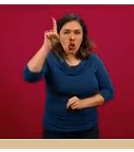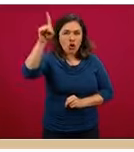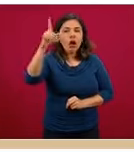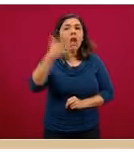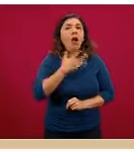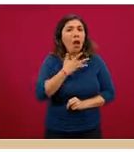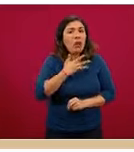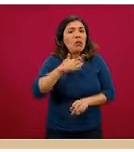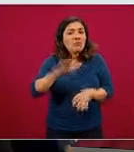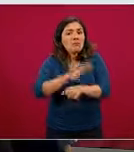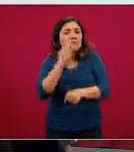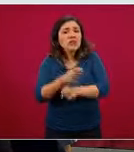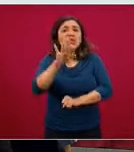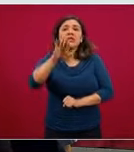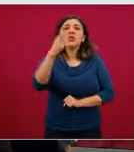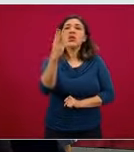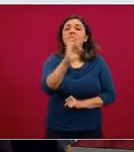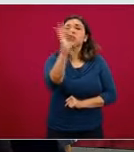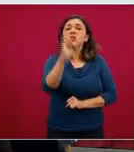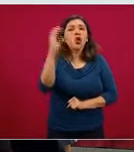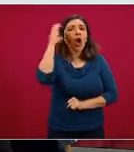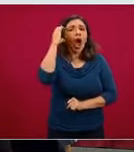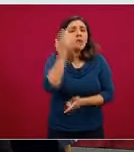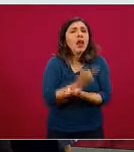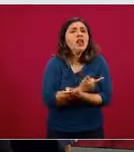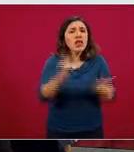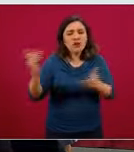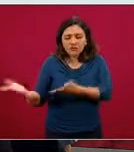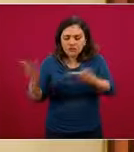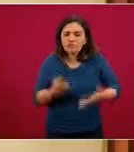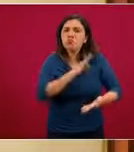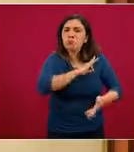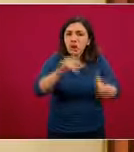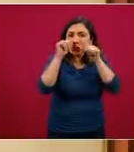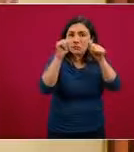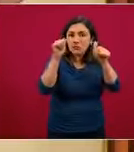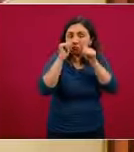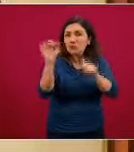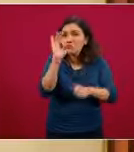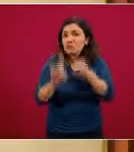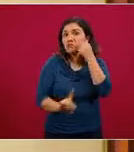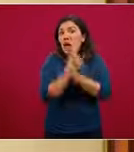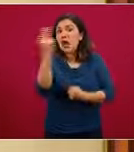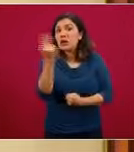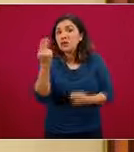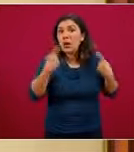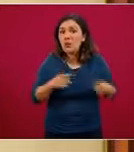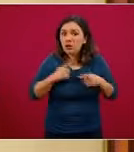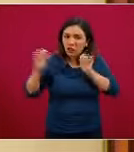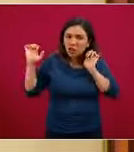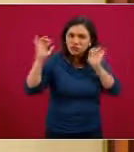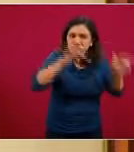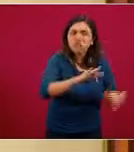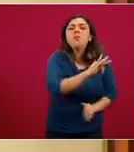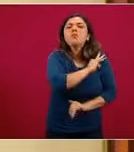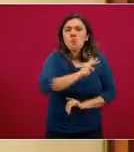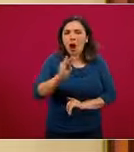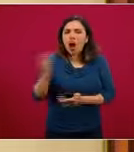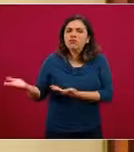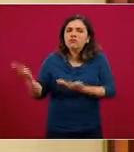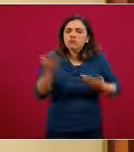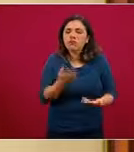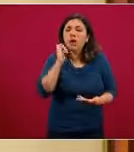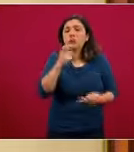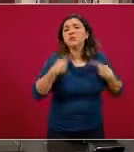menos tiene 53% de sus camas disponibles y listas para poder recibir a este tipo de pacientes, que